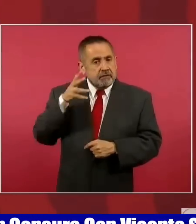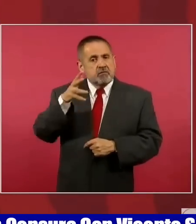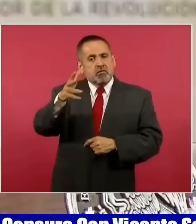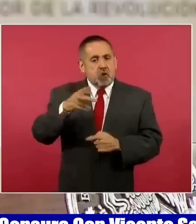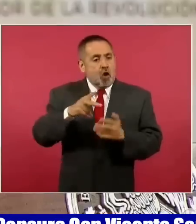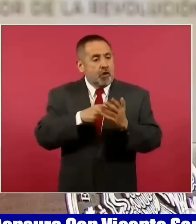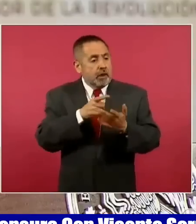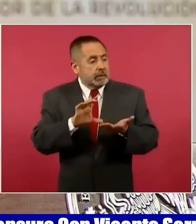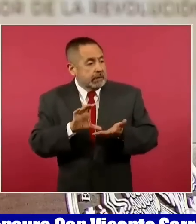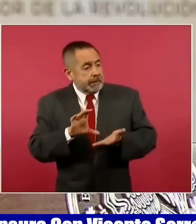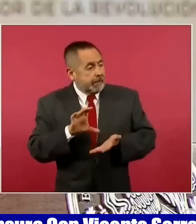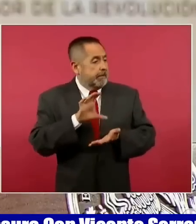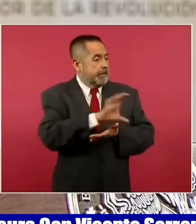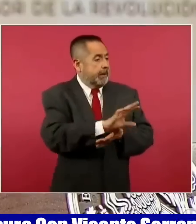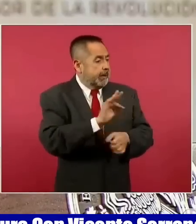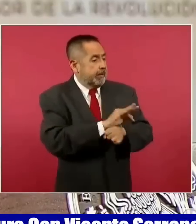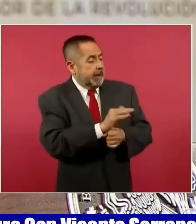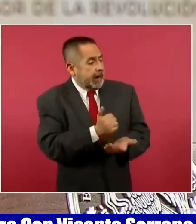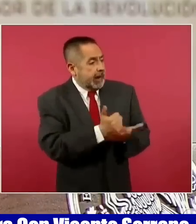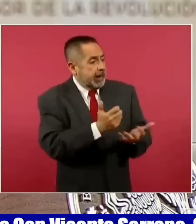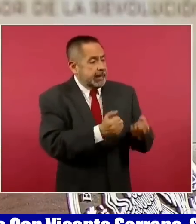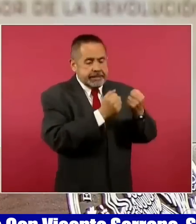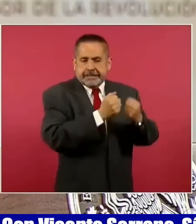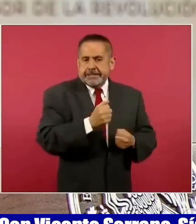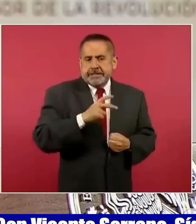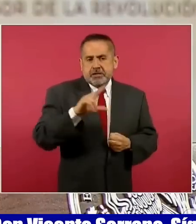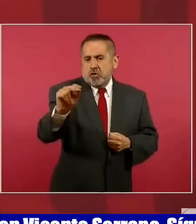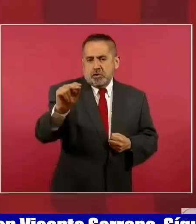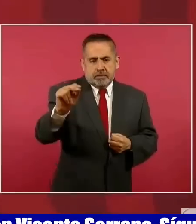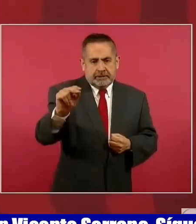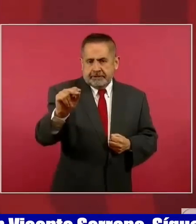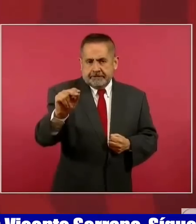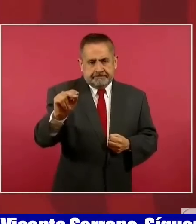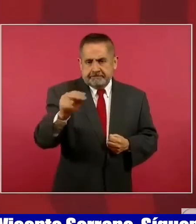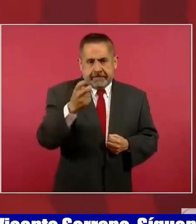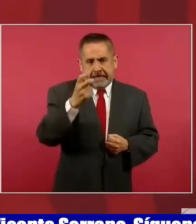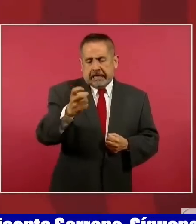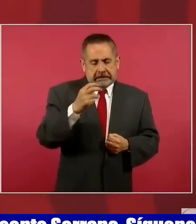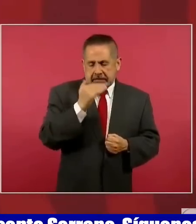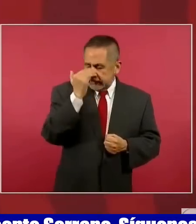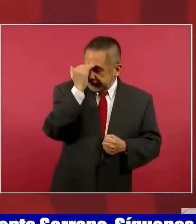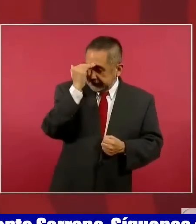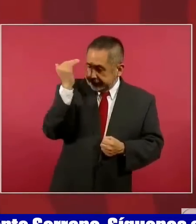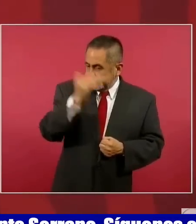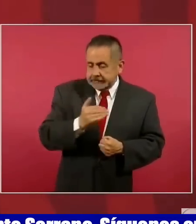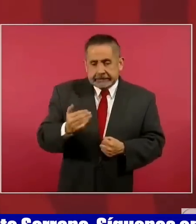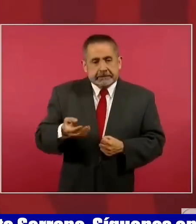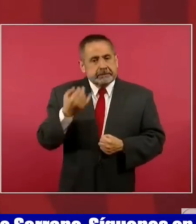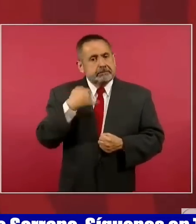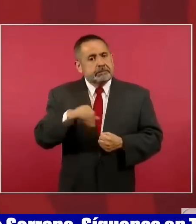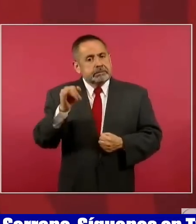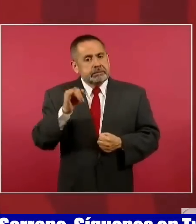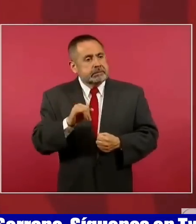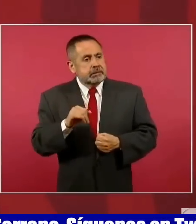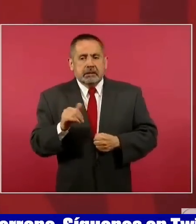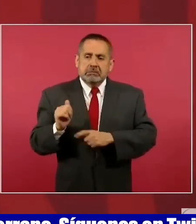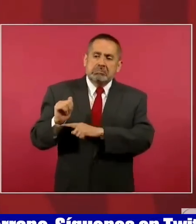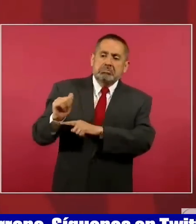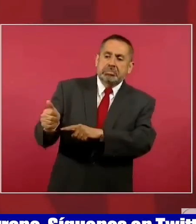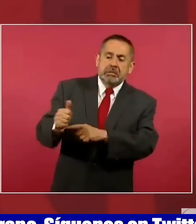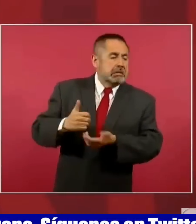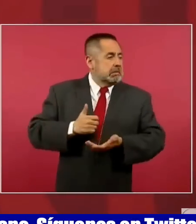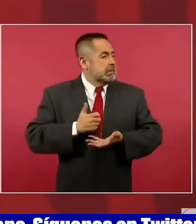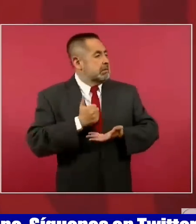gran tiempo los mexicanos, a nuestros hijos, a nuestros nietos, pagar esa deuda, pero pues que ya entró al